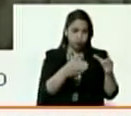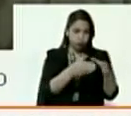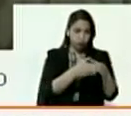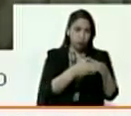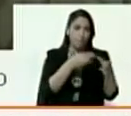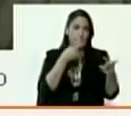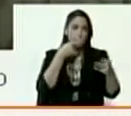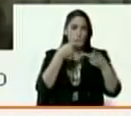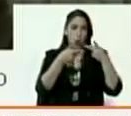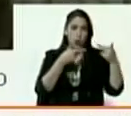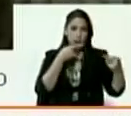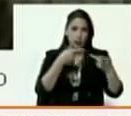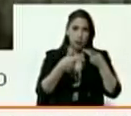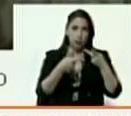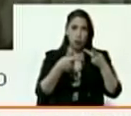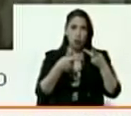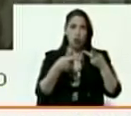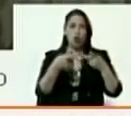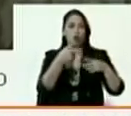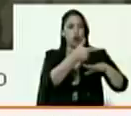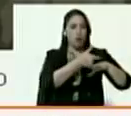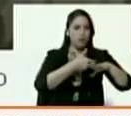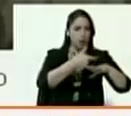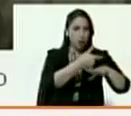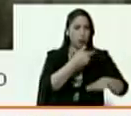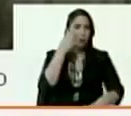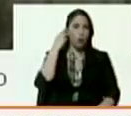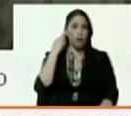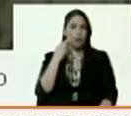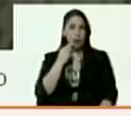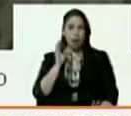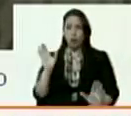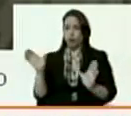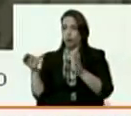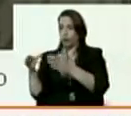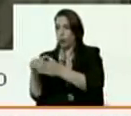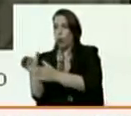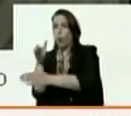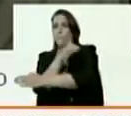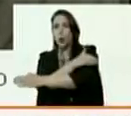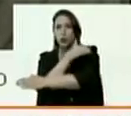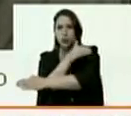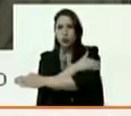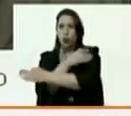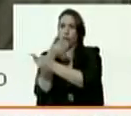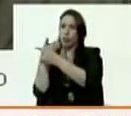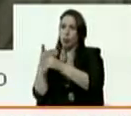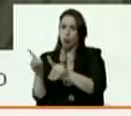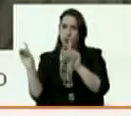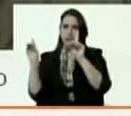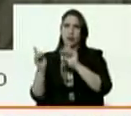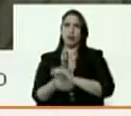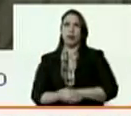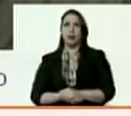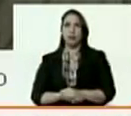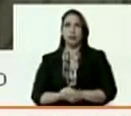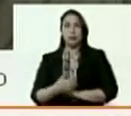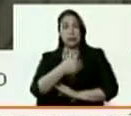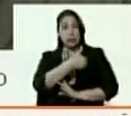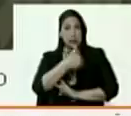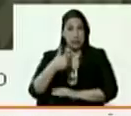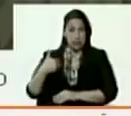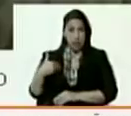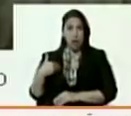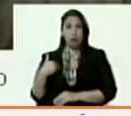partidos políticos, el gobierno bolivariano, los factores de oposición democrática, que quieren,